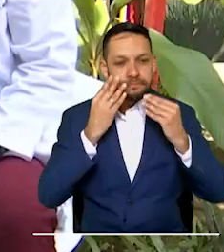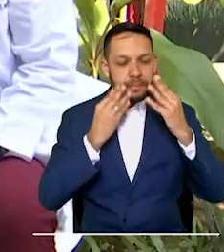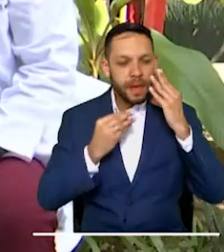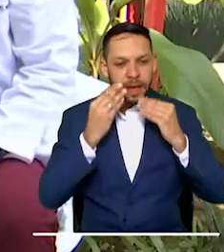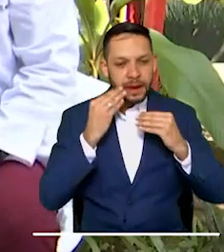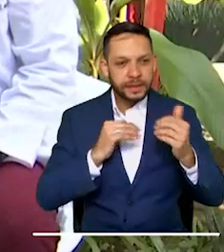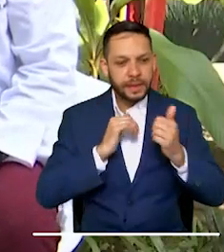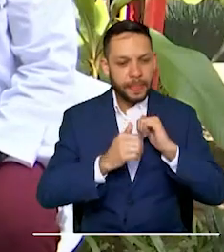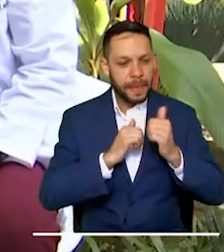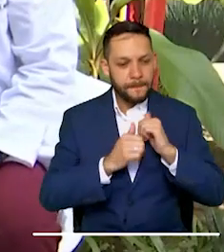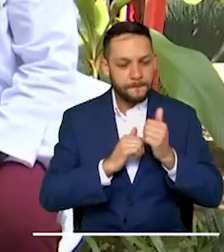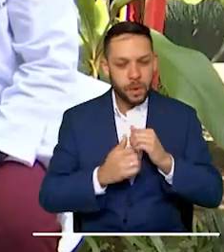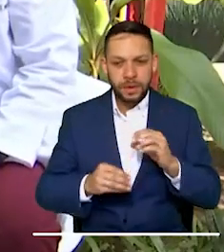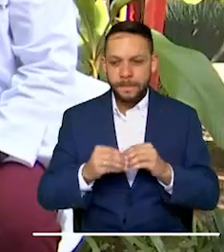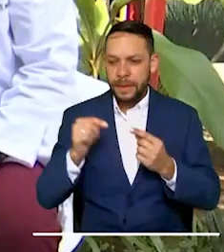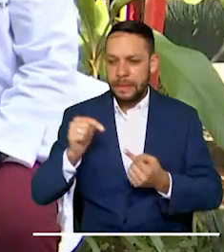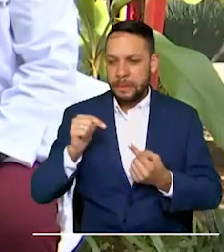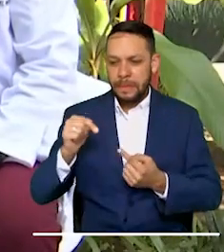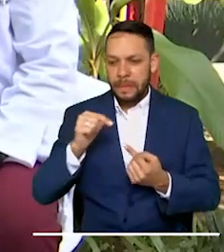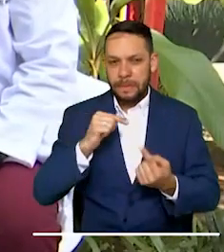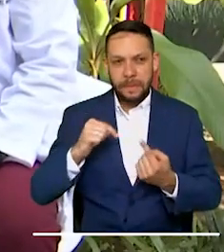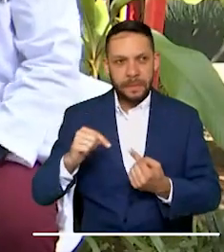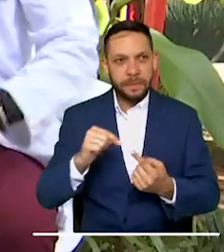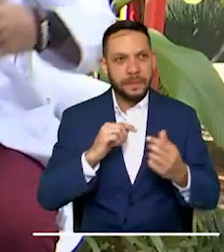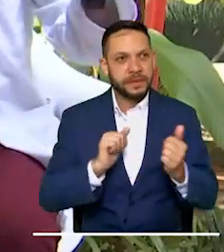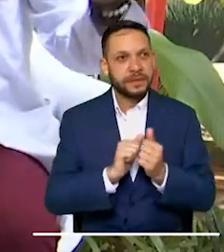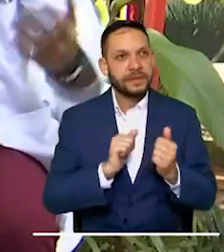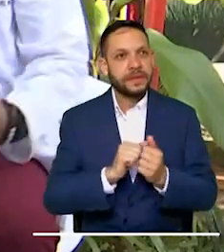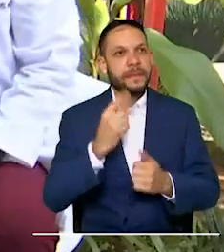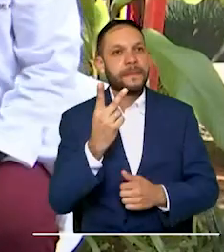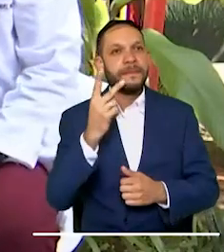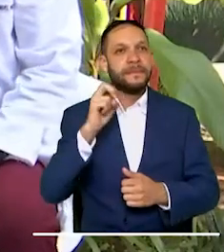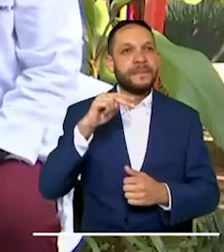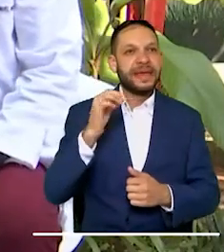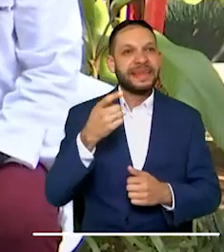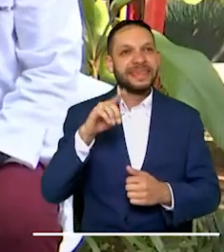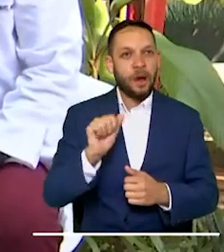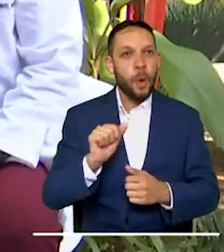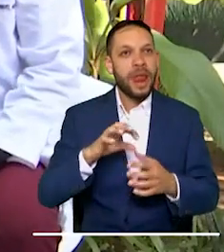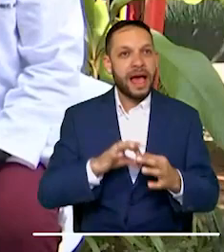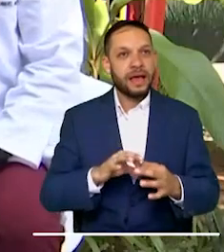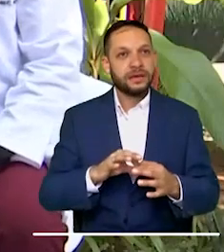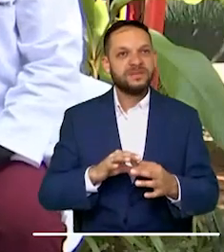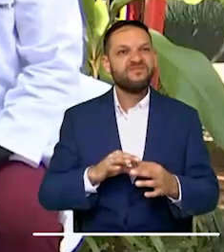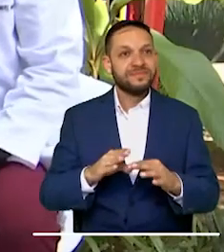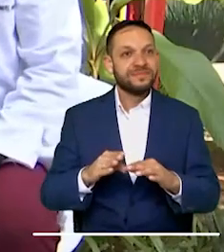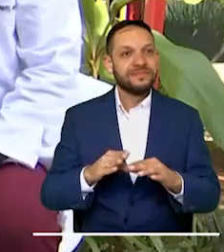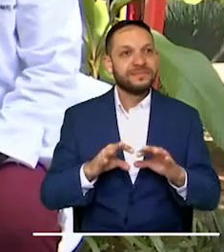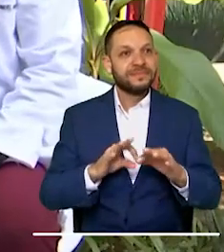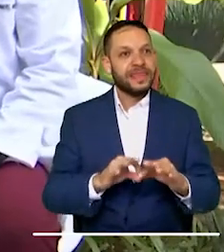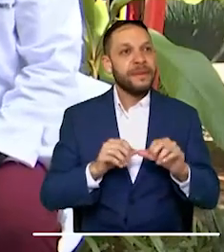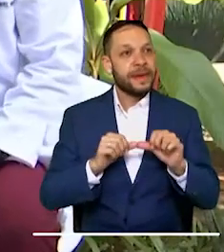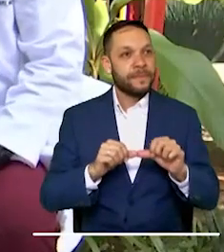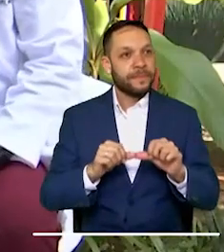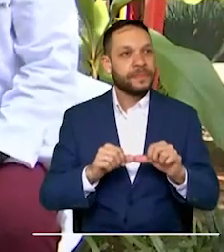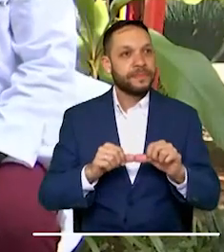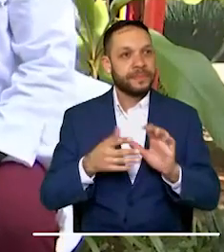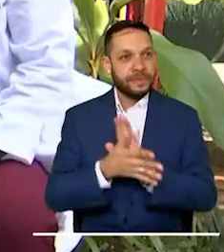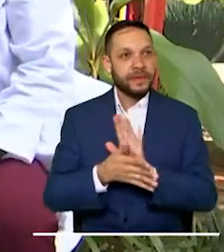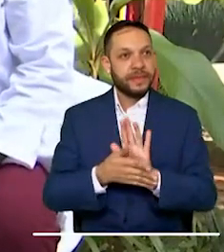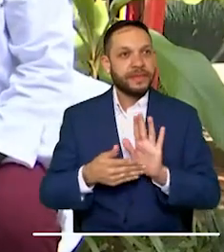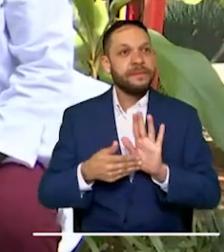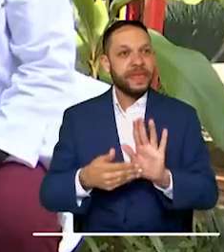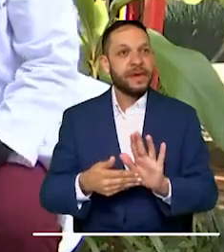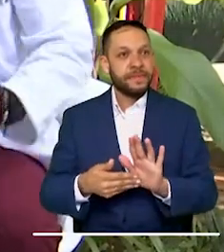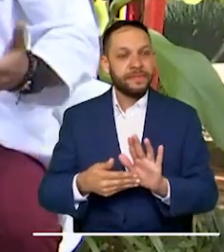y recreación, Vanessa. Y bueno, iniciando un día de consulta tratando temas